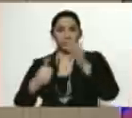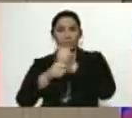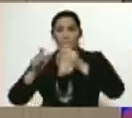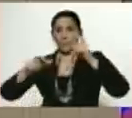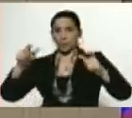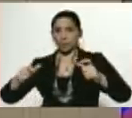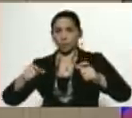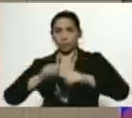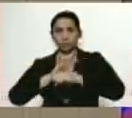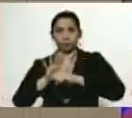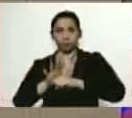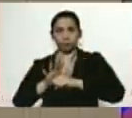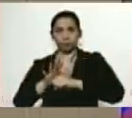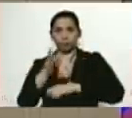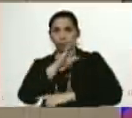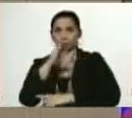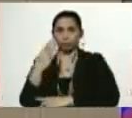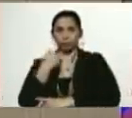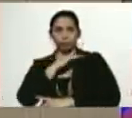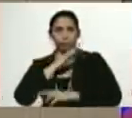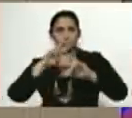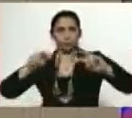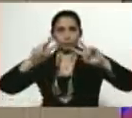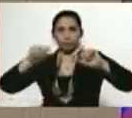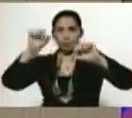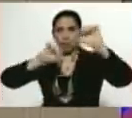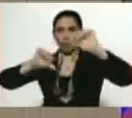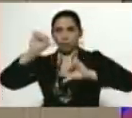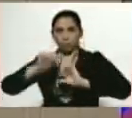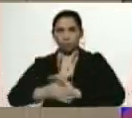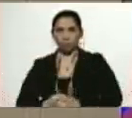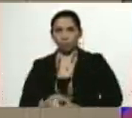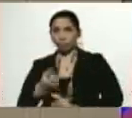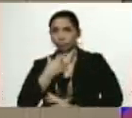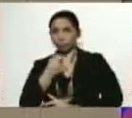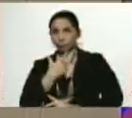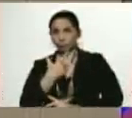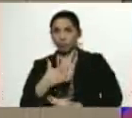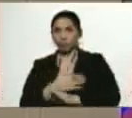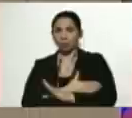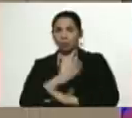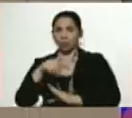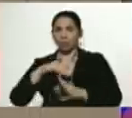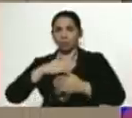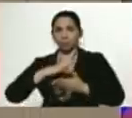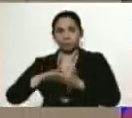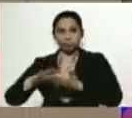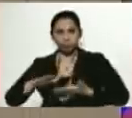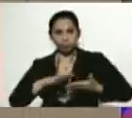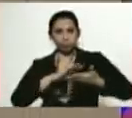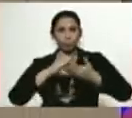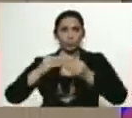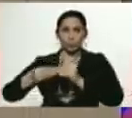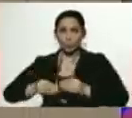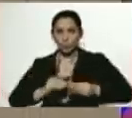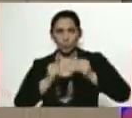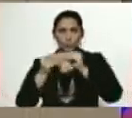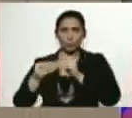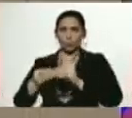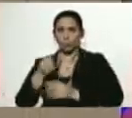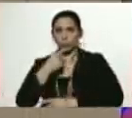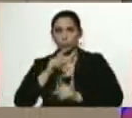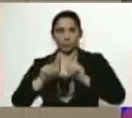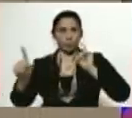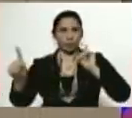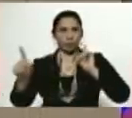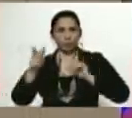activos de COVID-19 mediante el diagnóstico de laboratorio, tratamiento oportuno y adecuado de los casos confirmados,